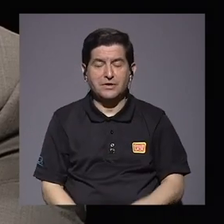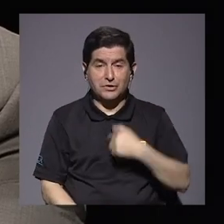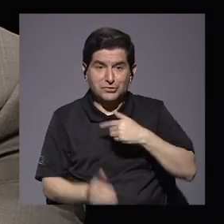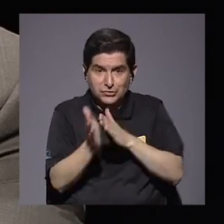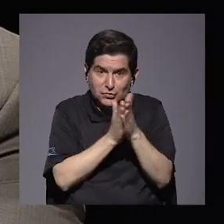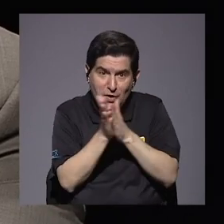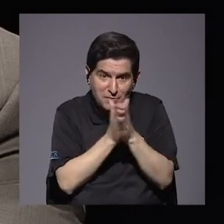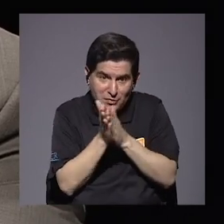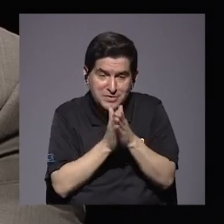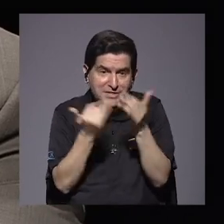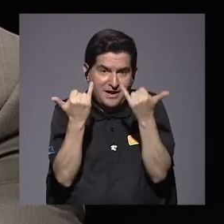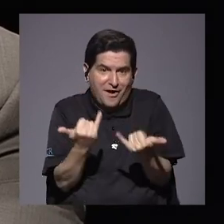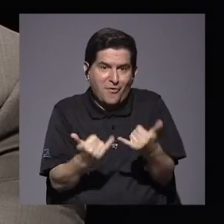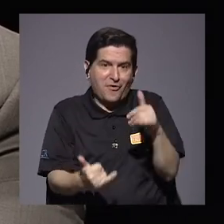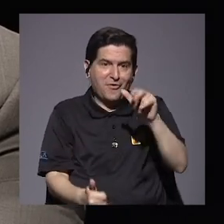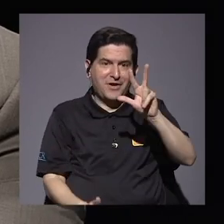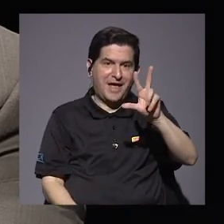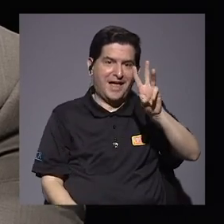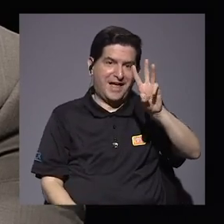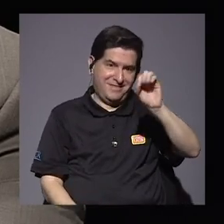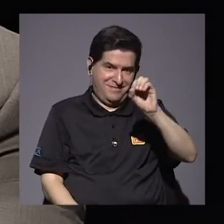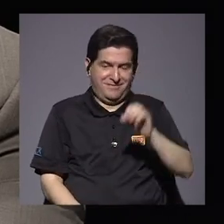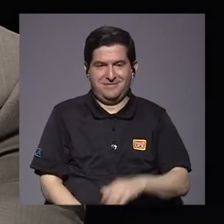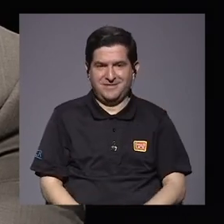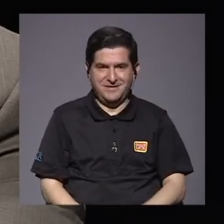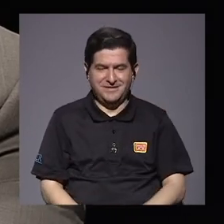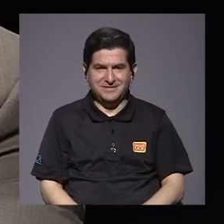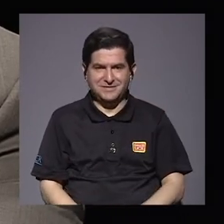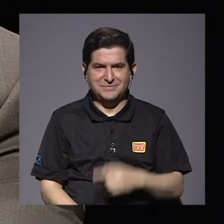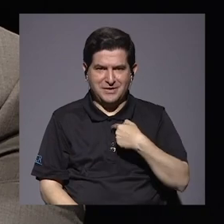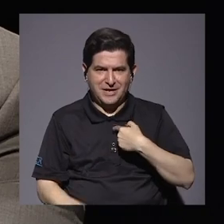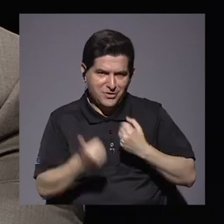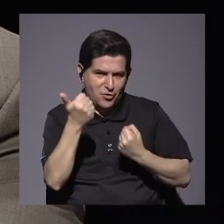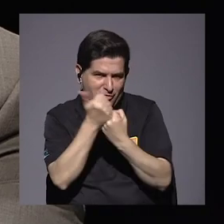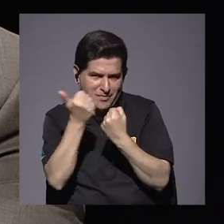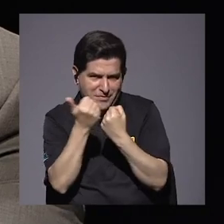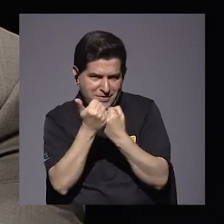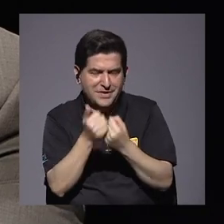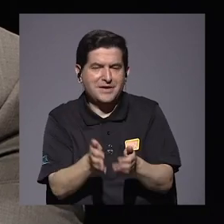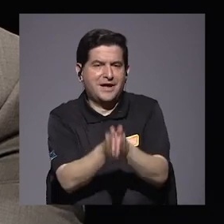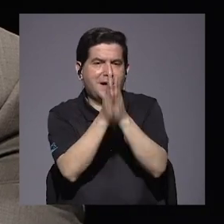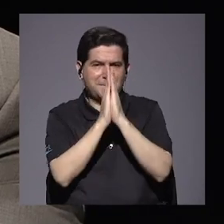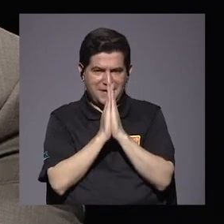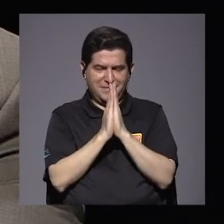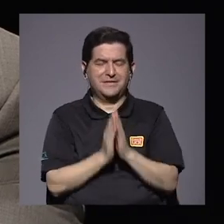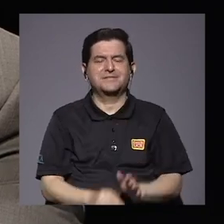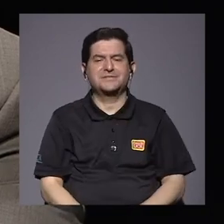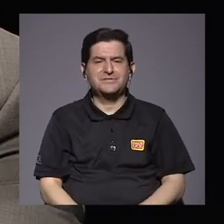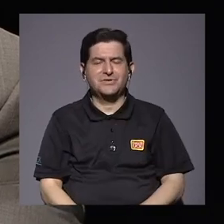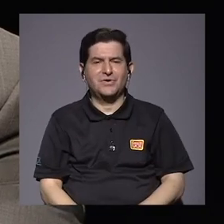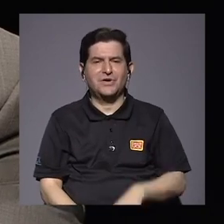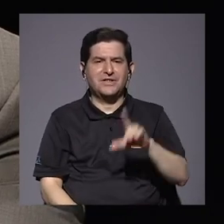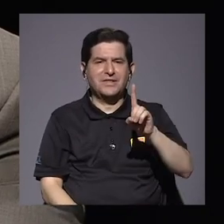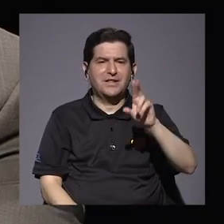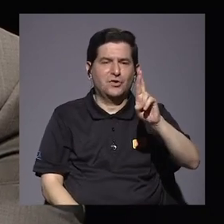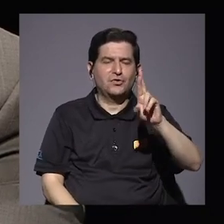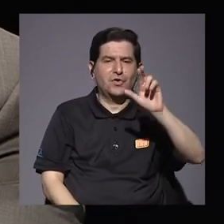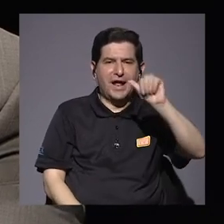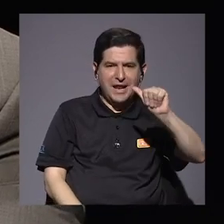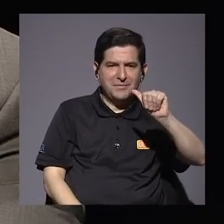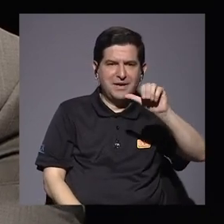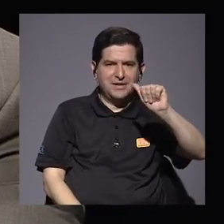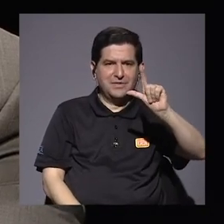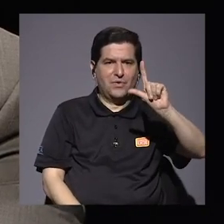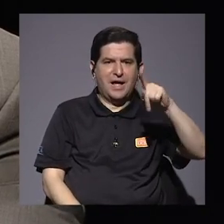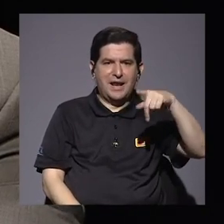la plataforma de 360 para echarle una mano al pedido que hace Alberto Alape el día de ayer